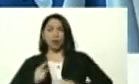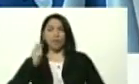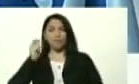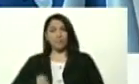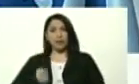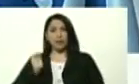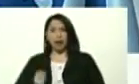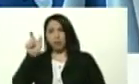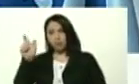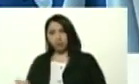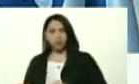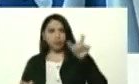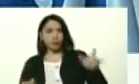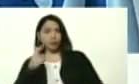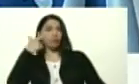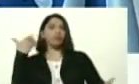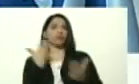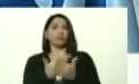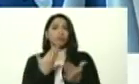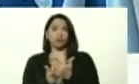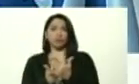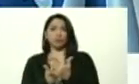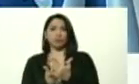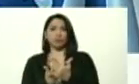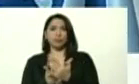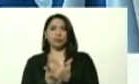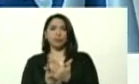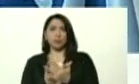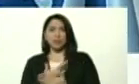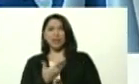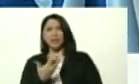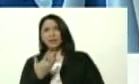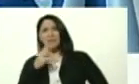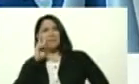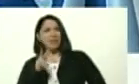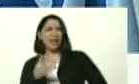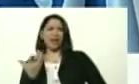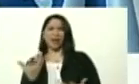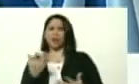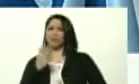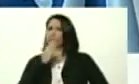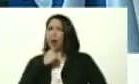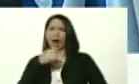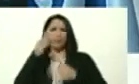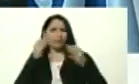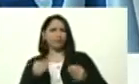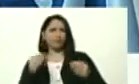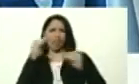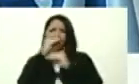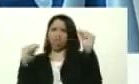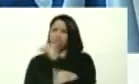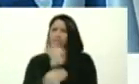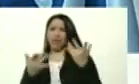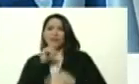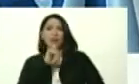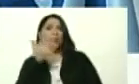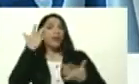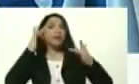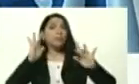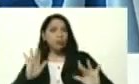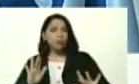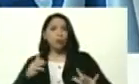fiscales constataron inconsistencias en las actas policiales que informaban de un